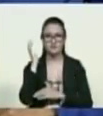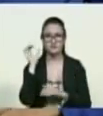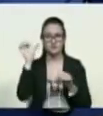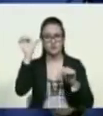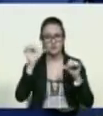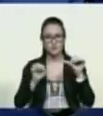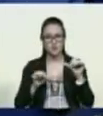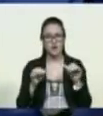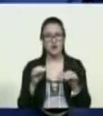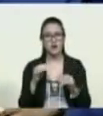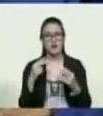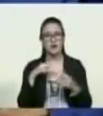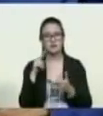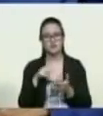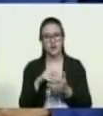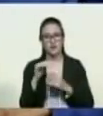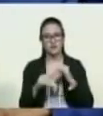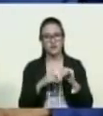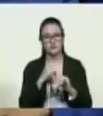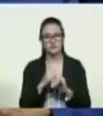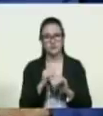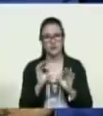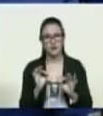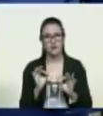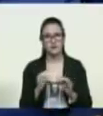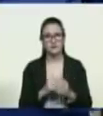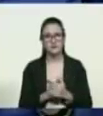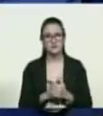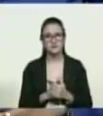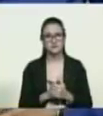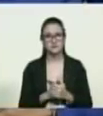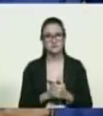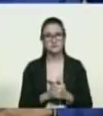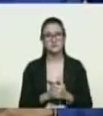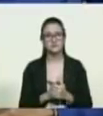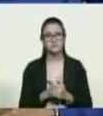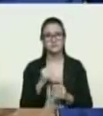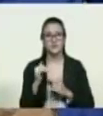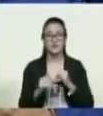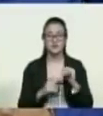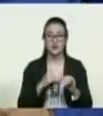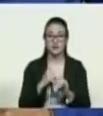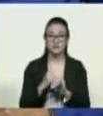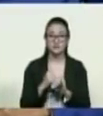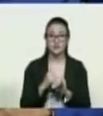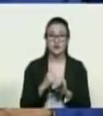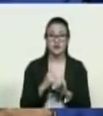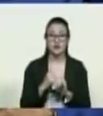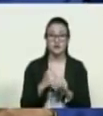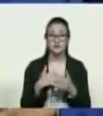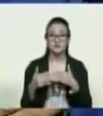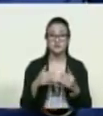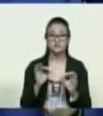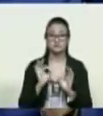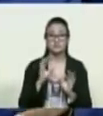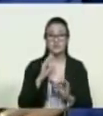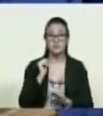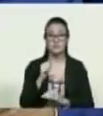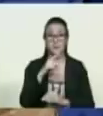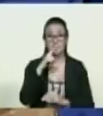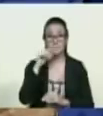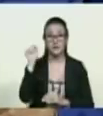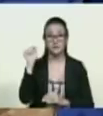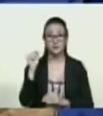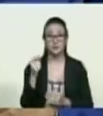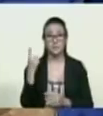nacionales e internacionales, donde contextualizó precisamente el tratamiento mediático internacional ante el magnicidio en grado de frustración que se registró en nuestro